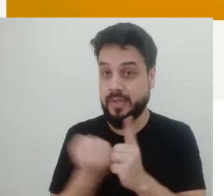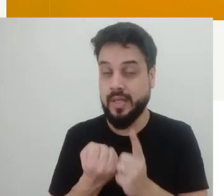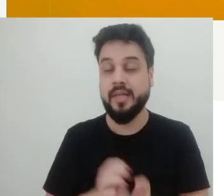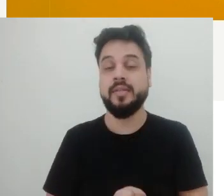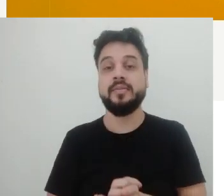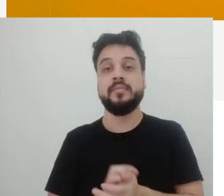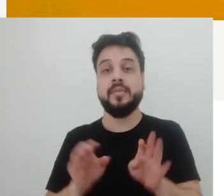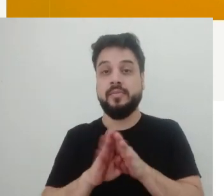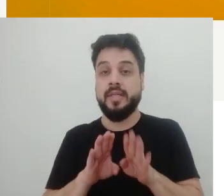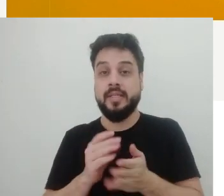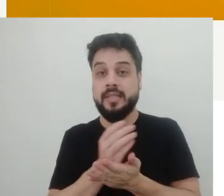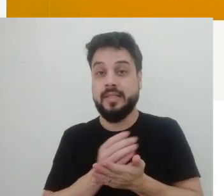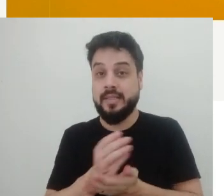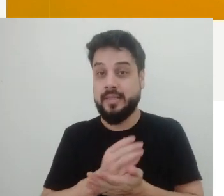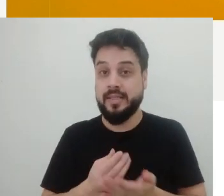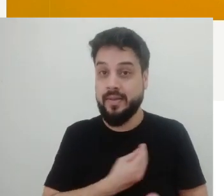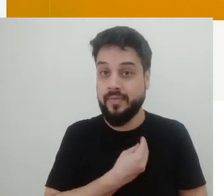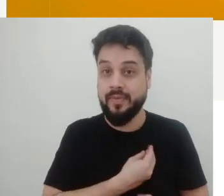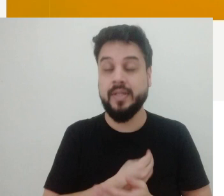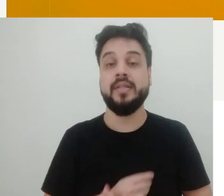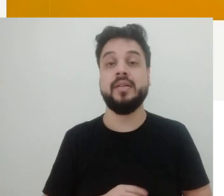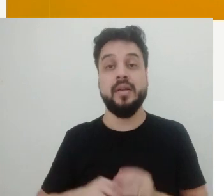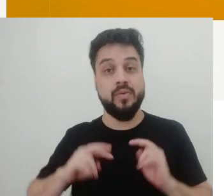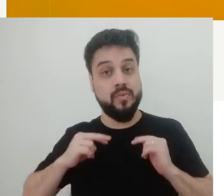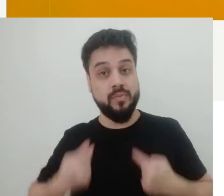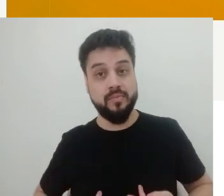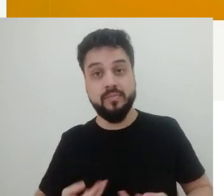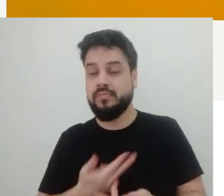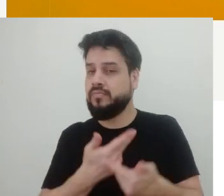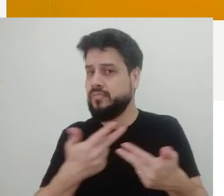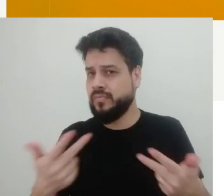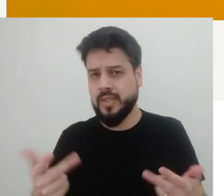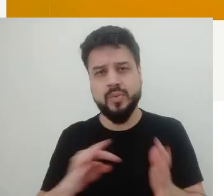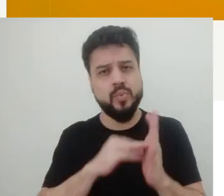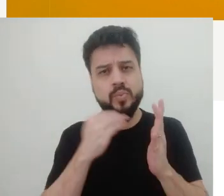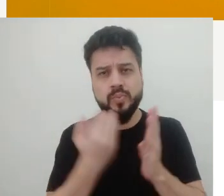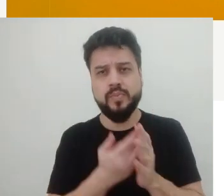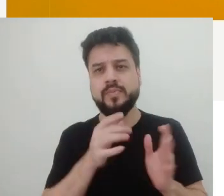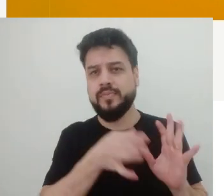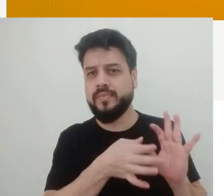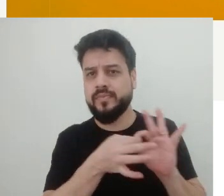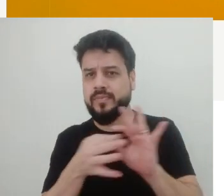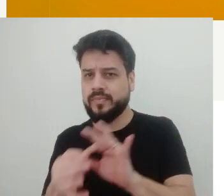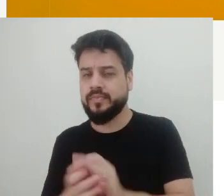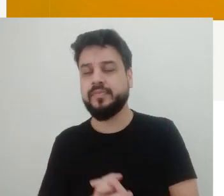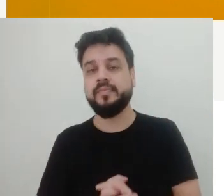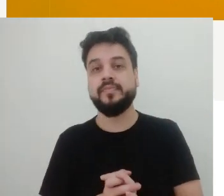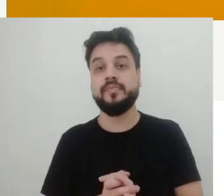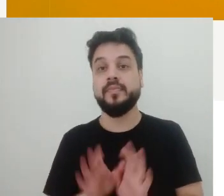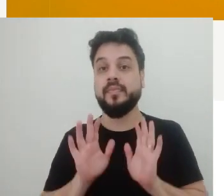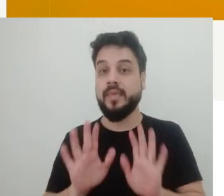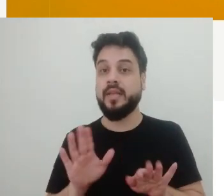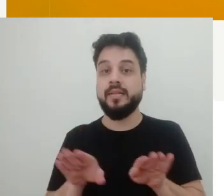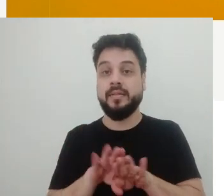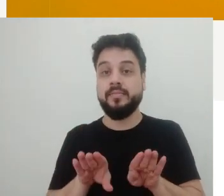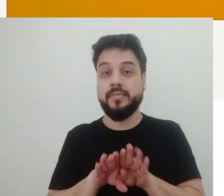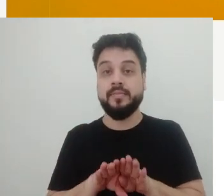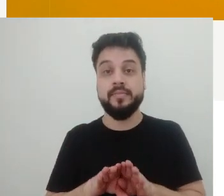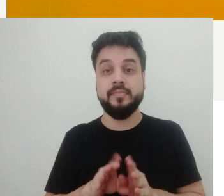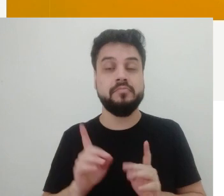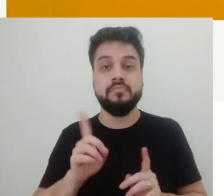el mundo tenga que dedicarse con una amplitud tan grande que le obligue a entrar a tantas disciplinas,